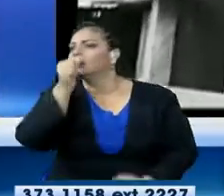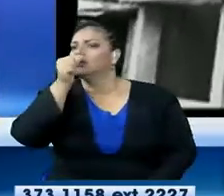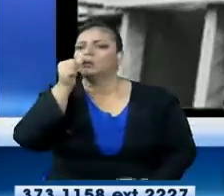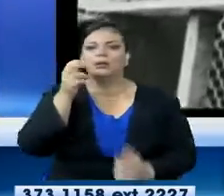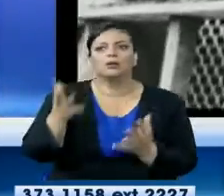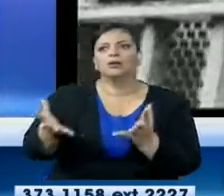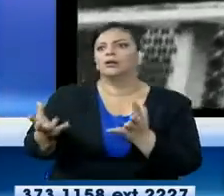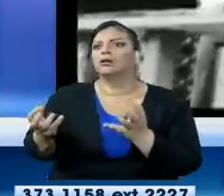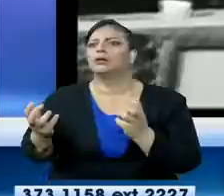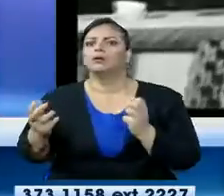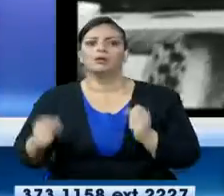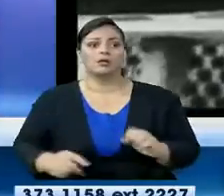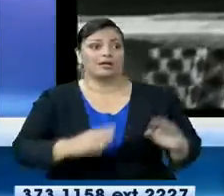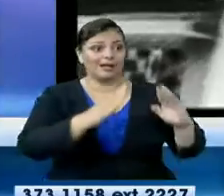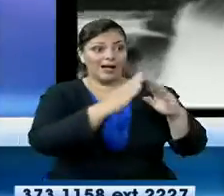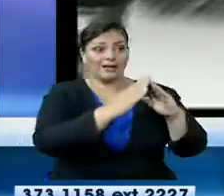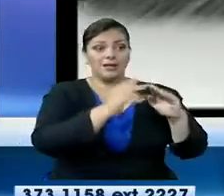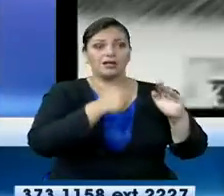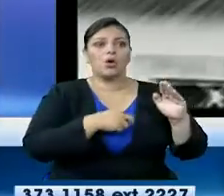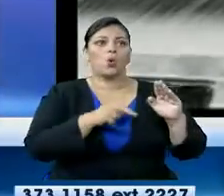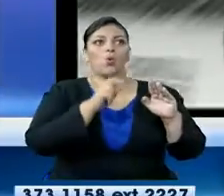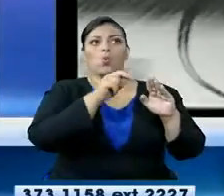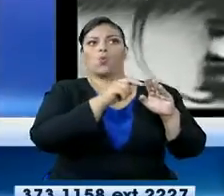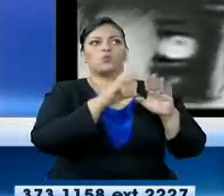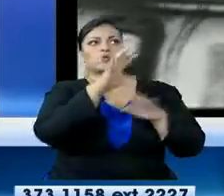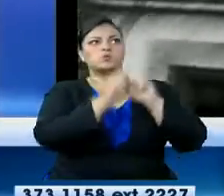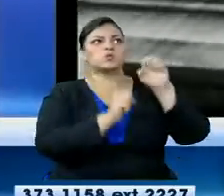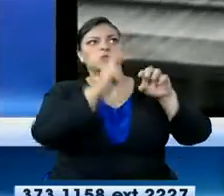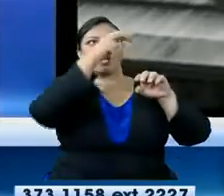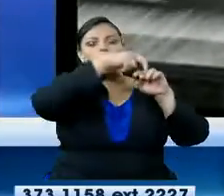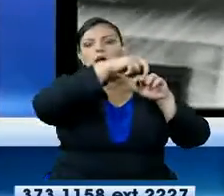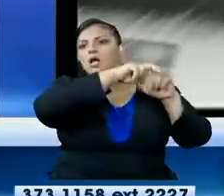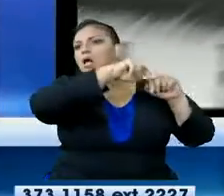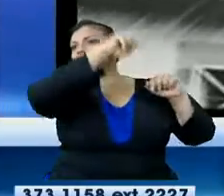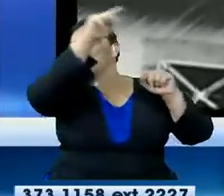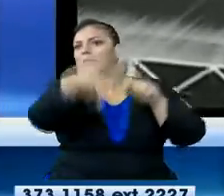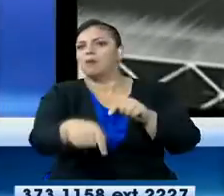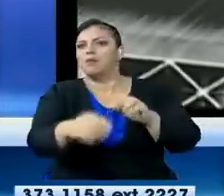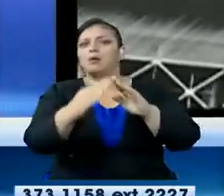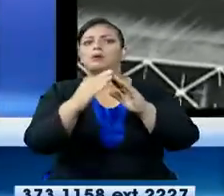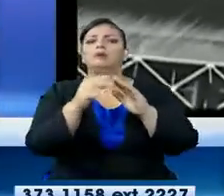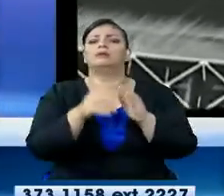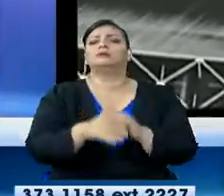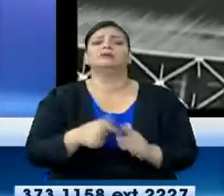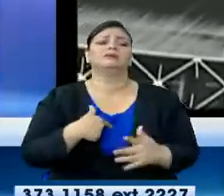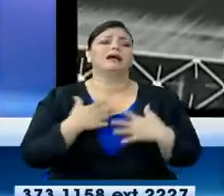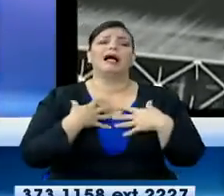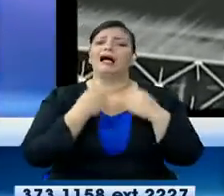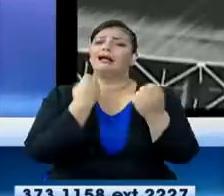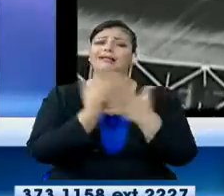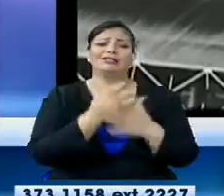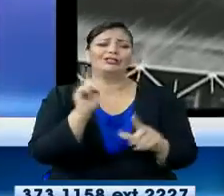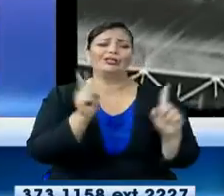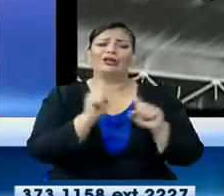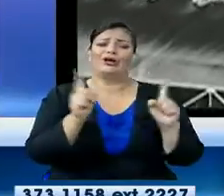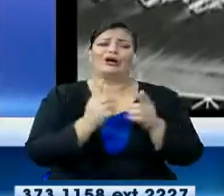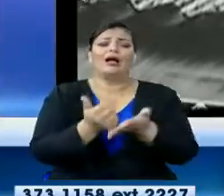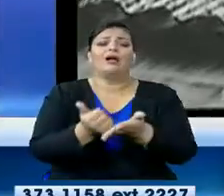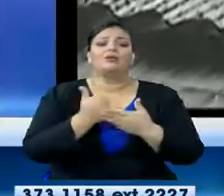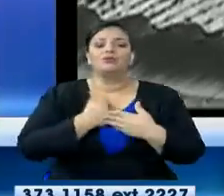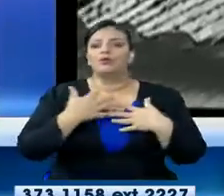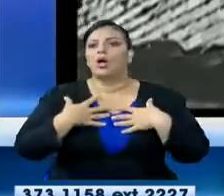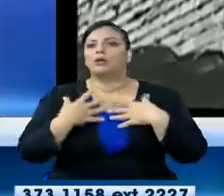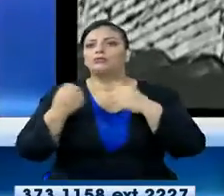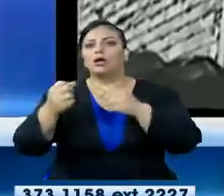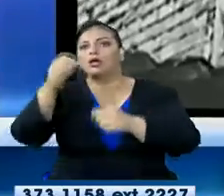me salté a la otra y realmente estoy arrepentido, pues. No sé si iré preso porque realmente sí quisiera que me ayuden porque quiero una clínica.